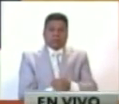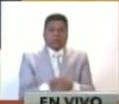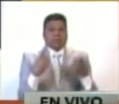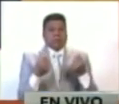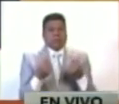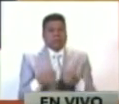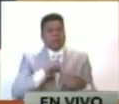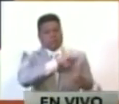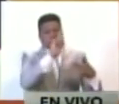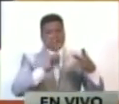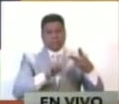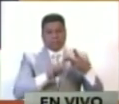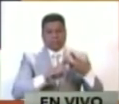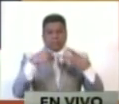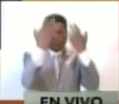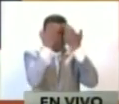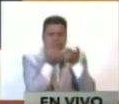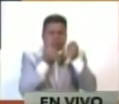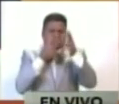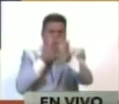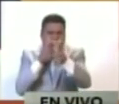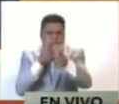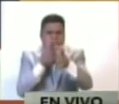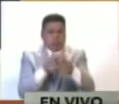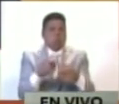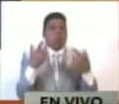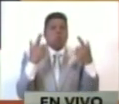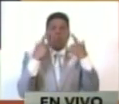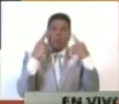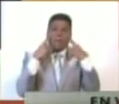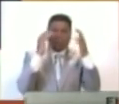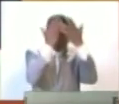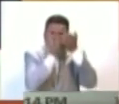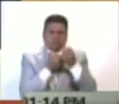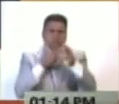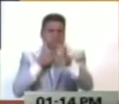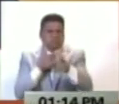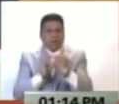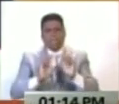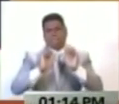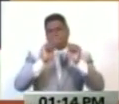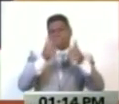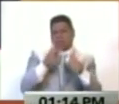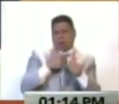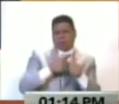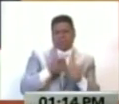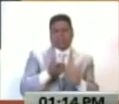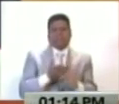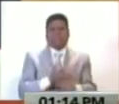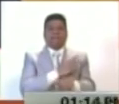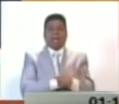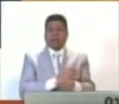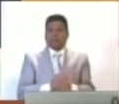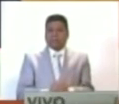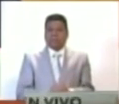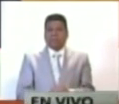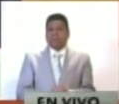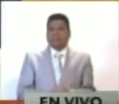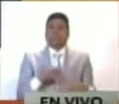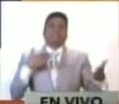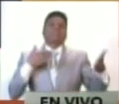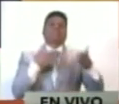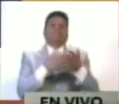terrorismo. La prevención del terrorismo, ir a sus orígenes, ir a las causas, atacar la pobreza.